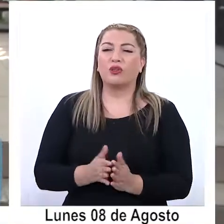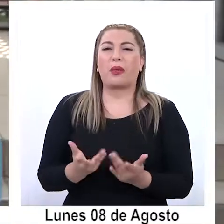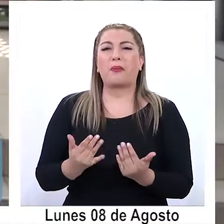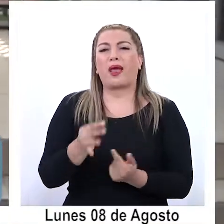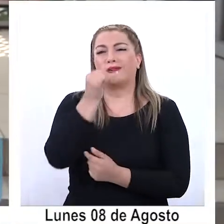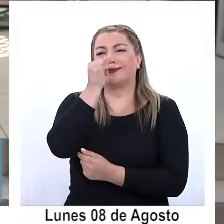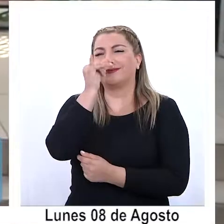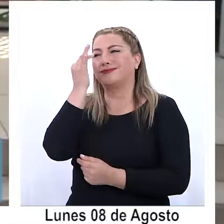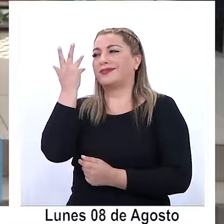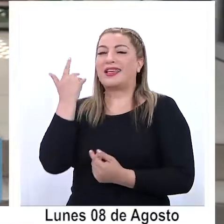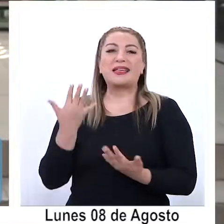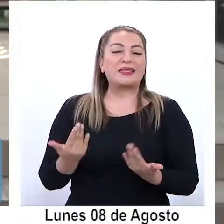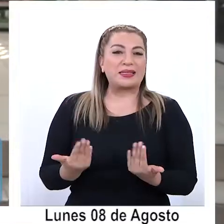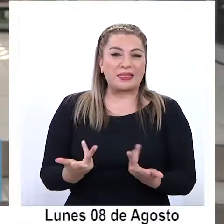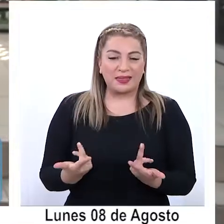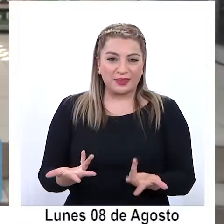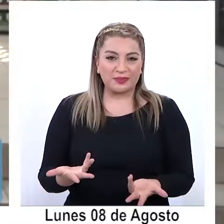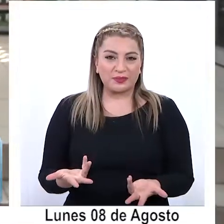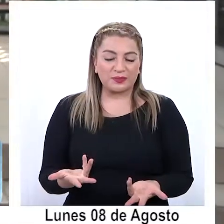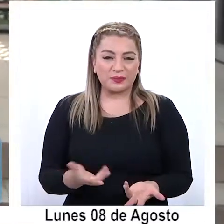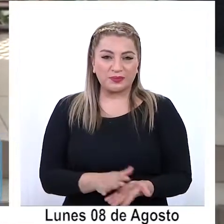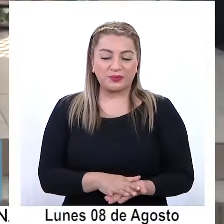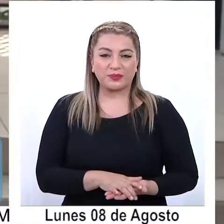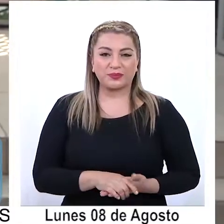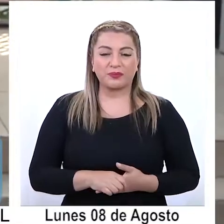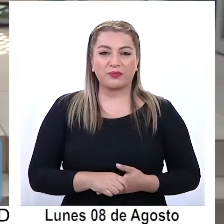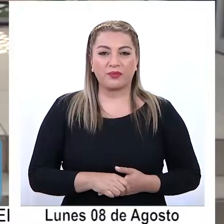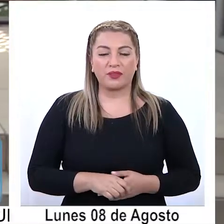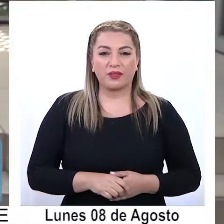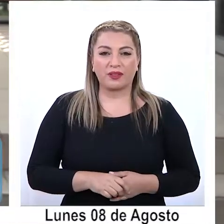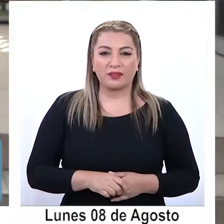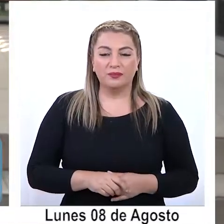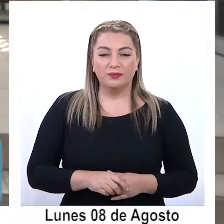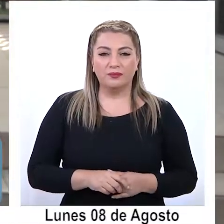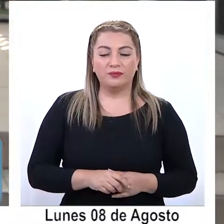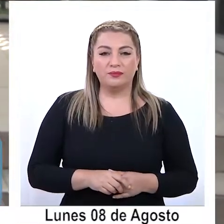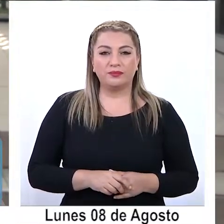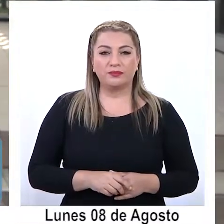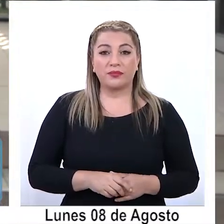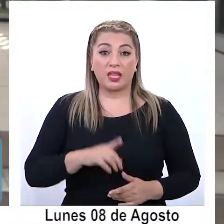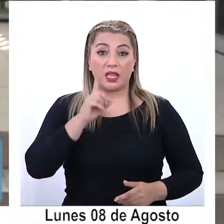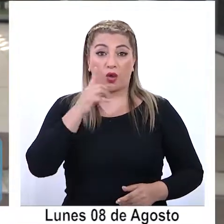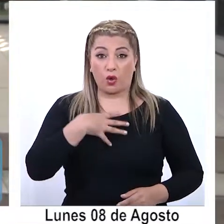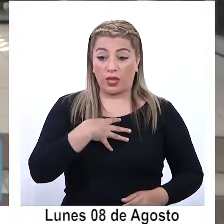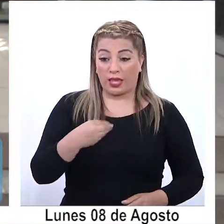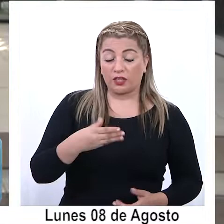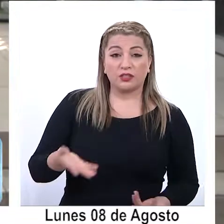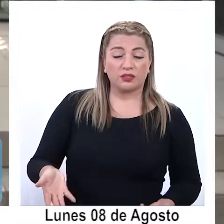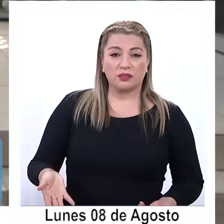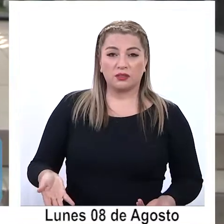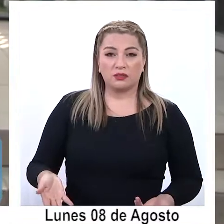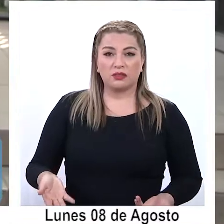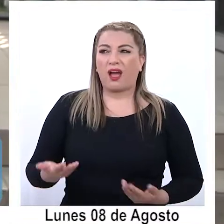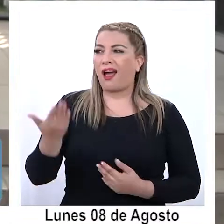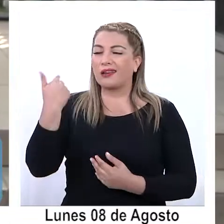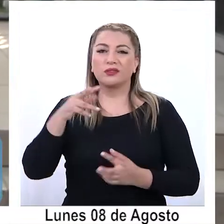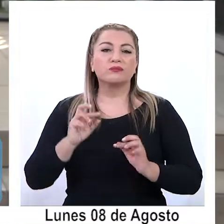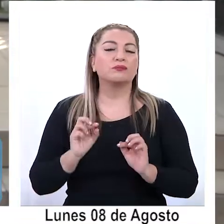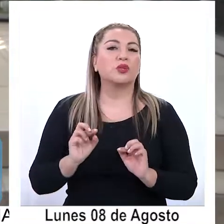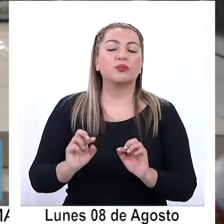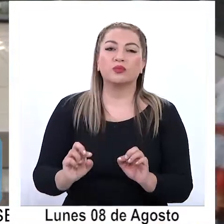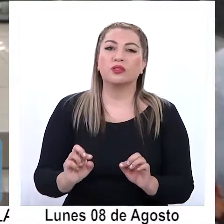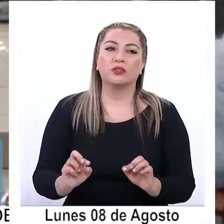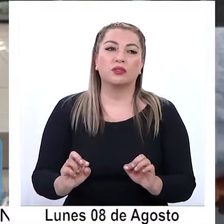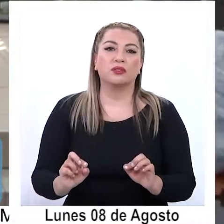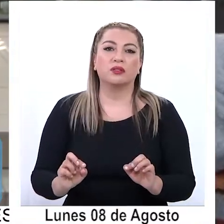desde mucho tiempo, a pesar de haber estado porque tengo mis hijos, se me dio una oportunidad,